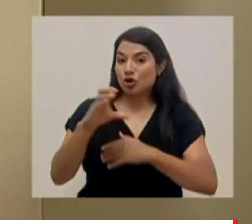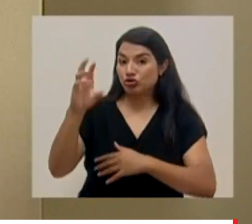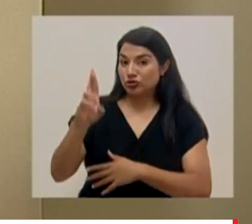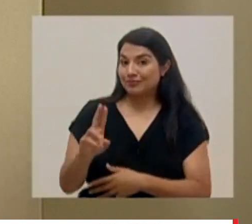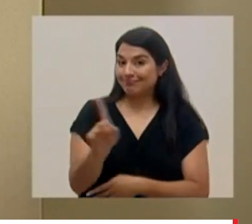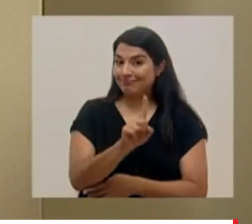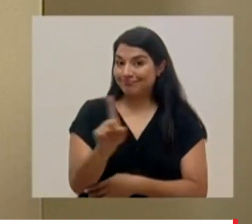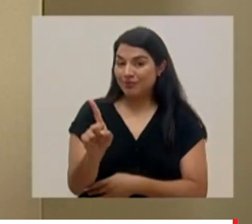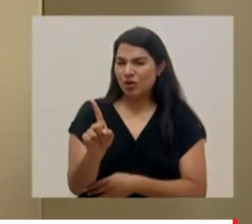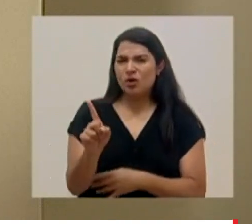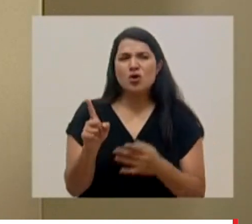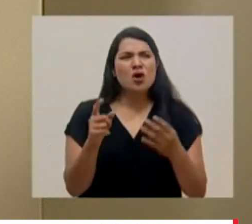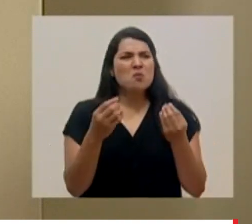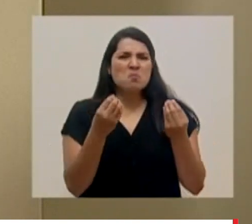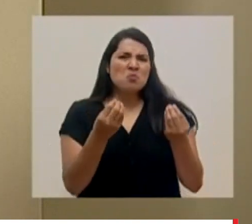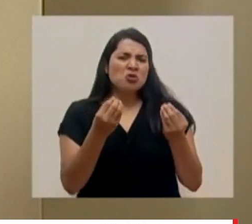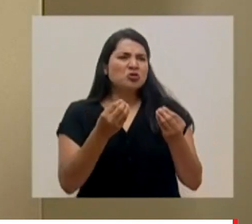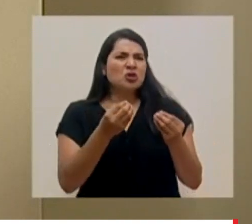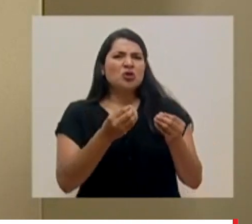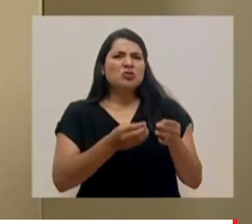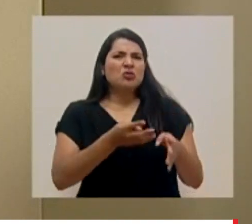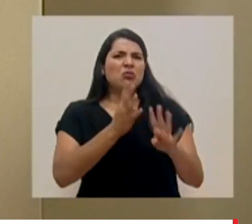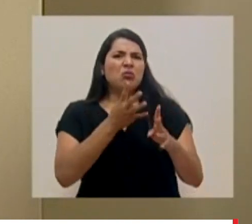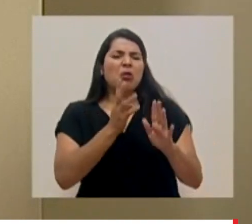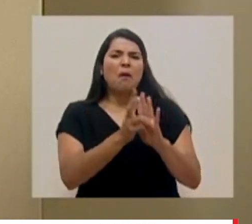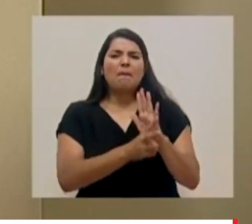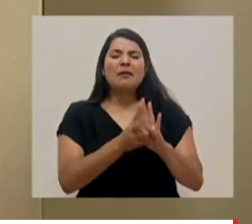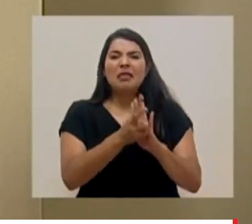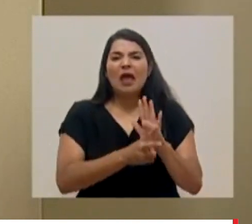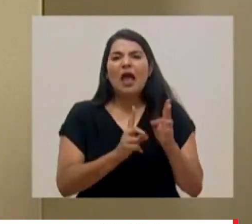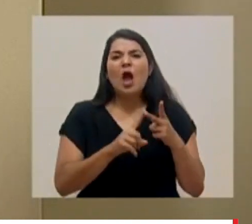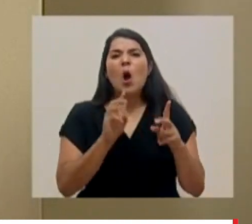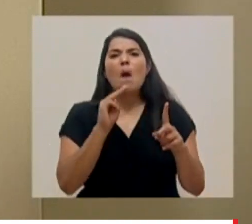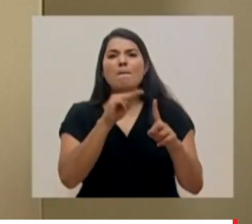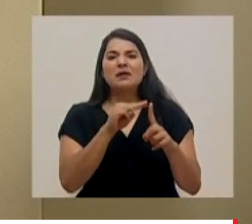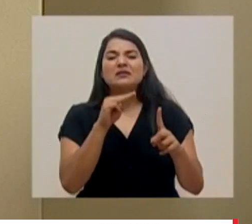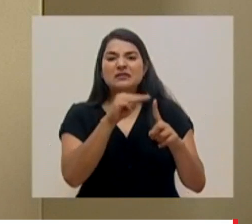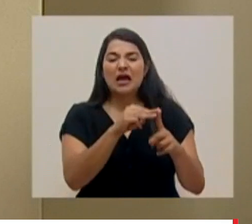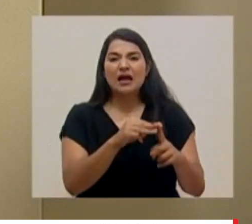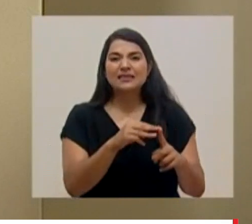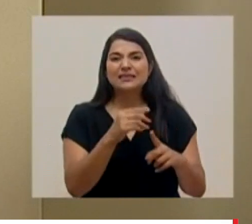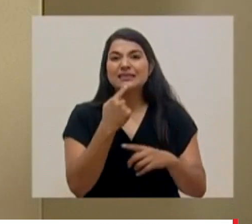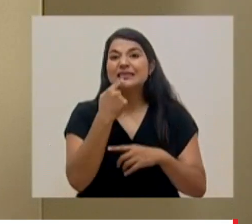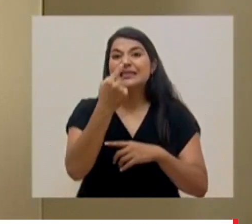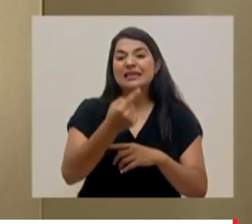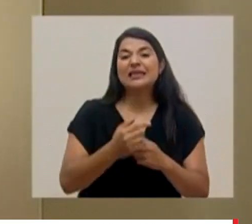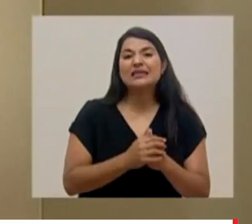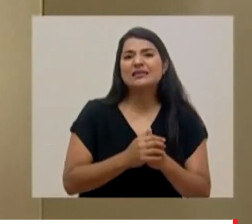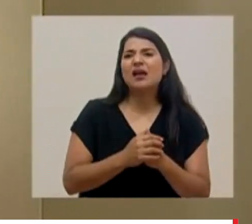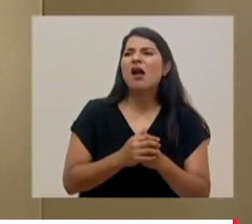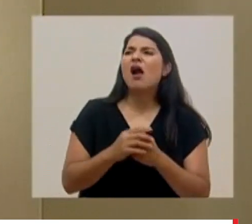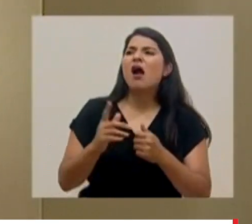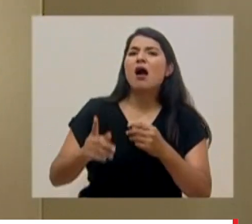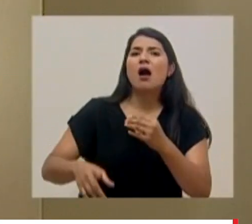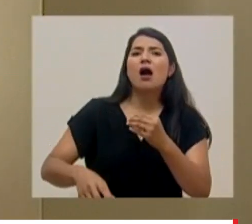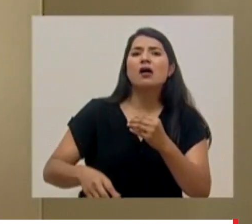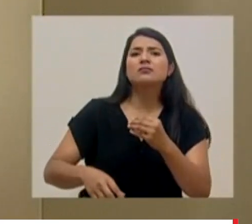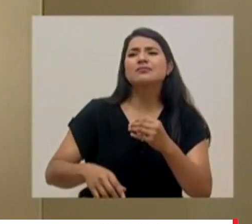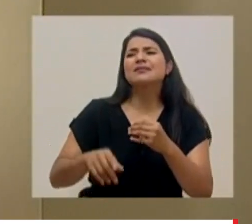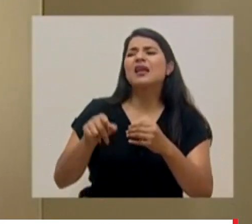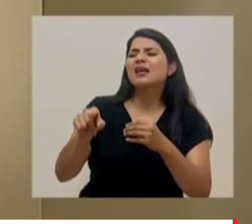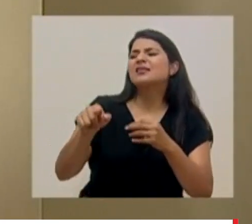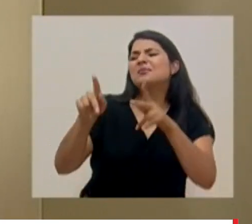habido videos y toda clase de mensajes de que se están contabilizando pacientes que se iban a morir de